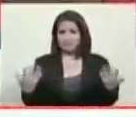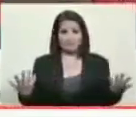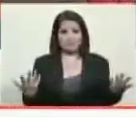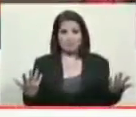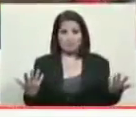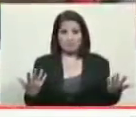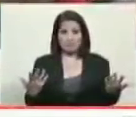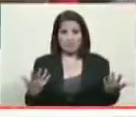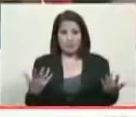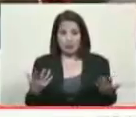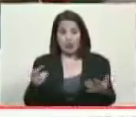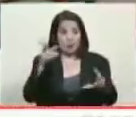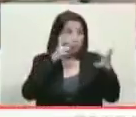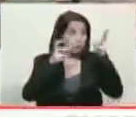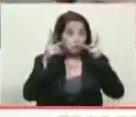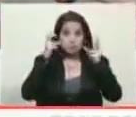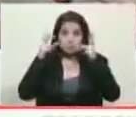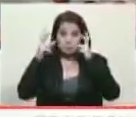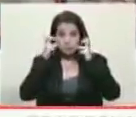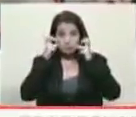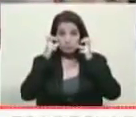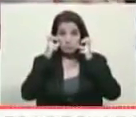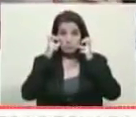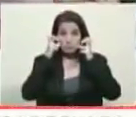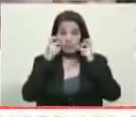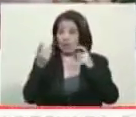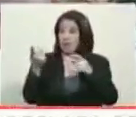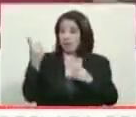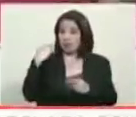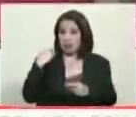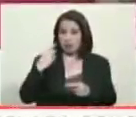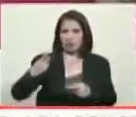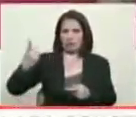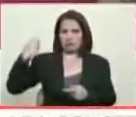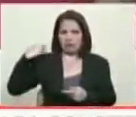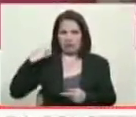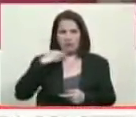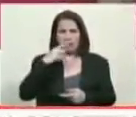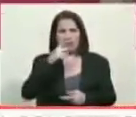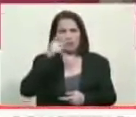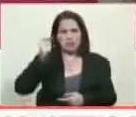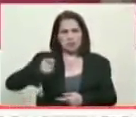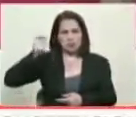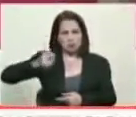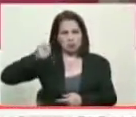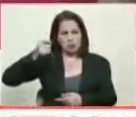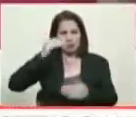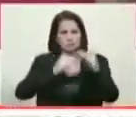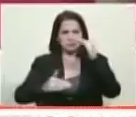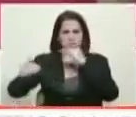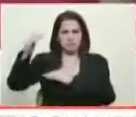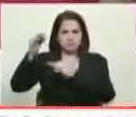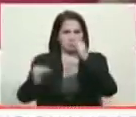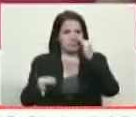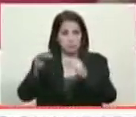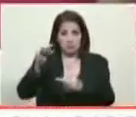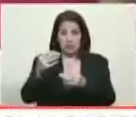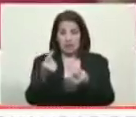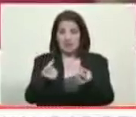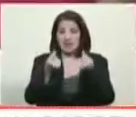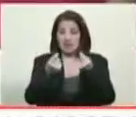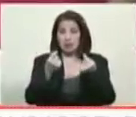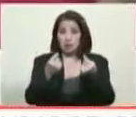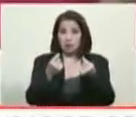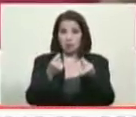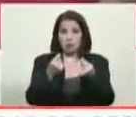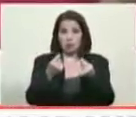Es más, lo que hemos escuchado, y lo escuchamos ayer en el Tribunal Supremo de Justicia, es que bajo ninguna